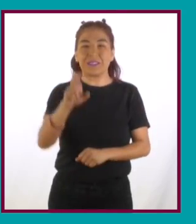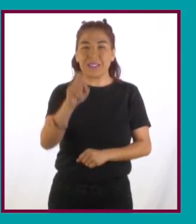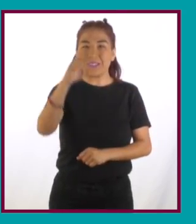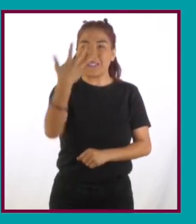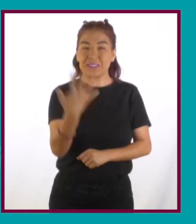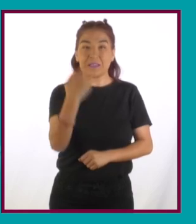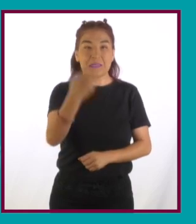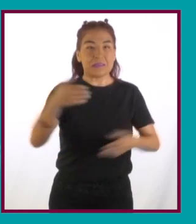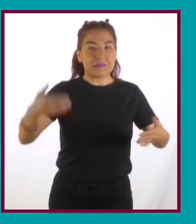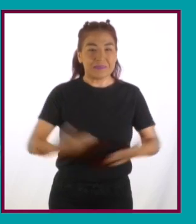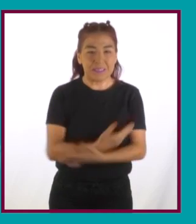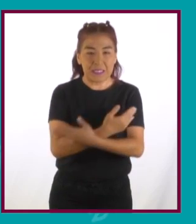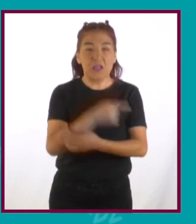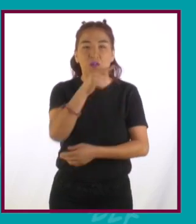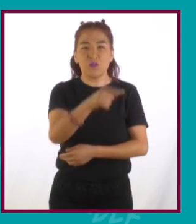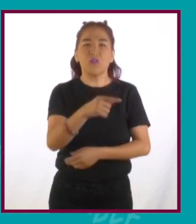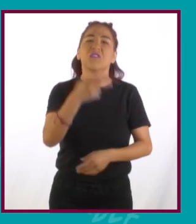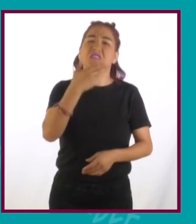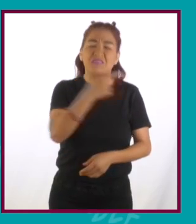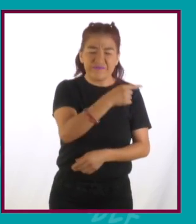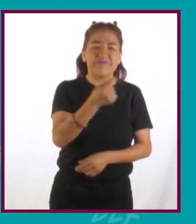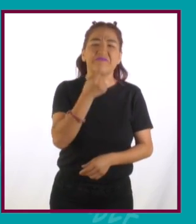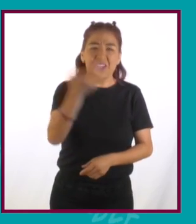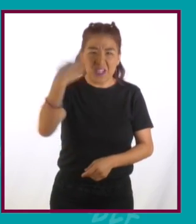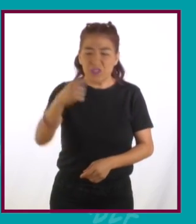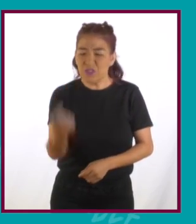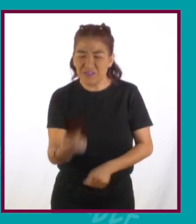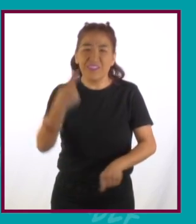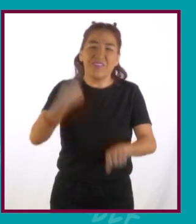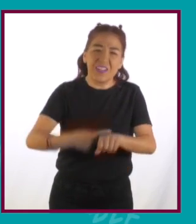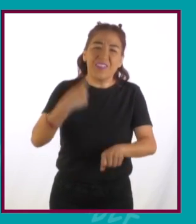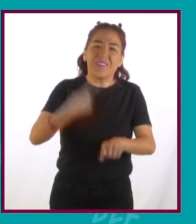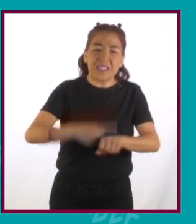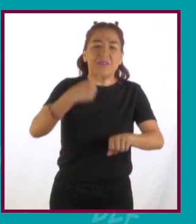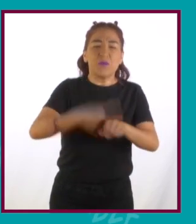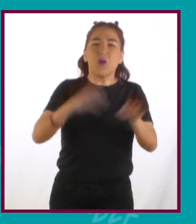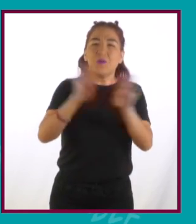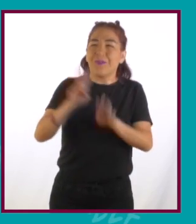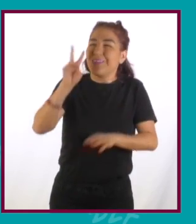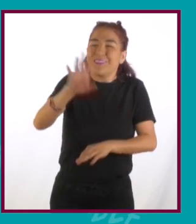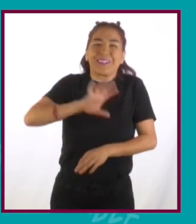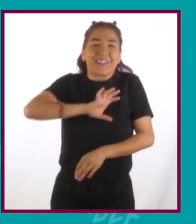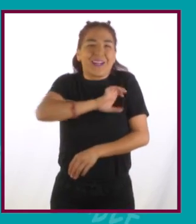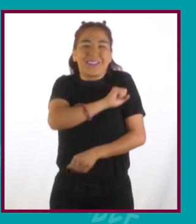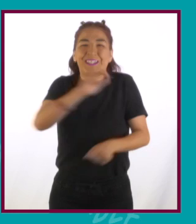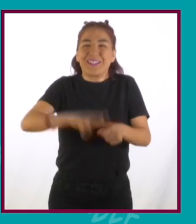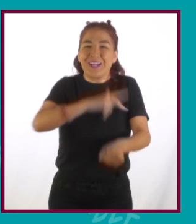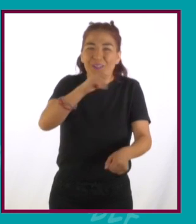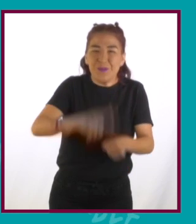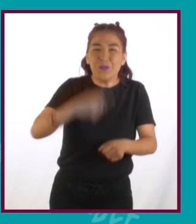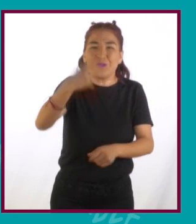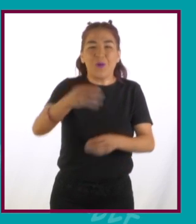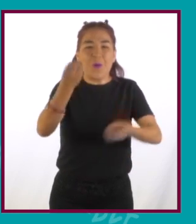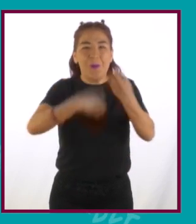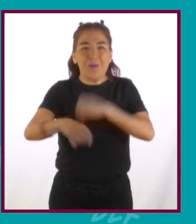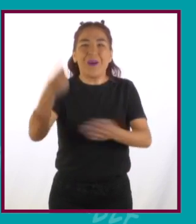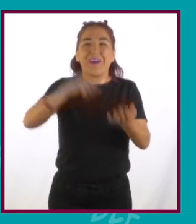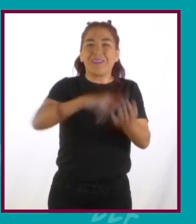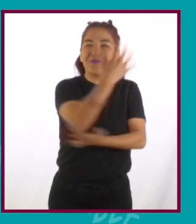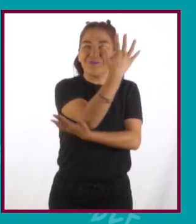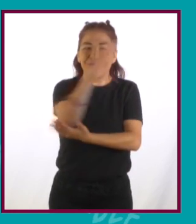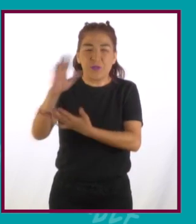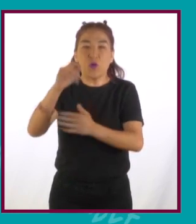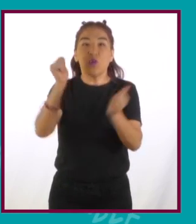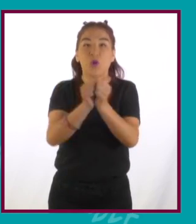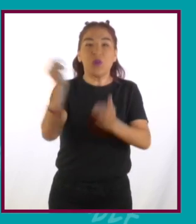de 1635. Fue un niño enfermizo, fascinado por la observación de la naturaleza, las obras